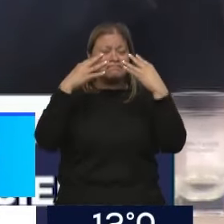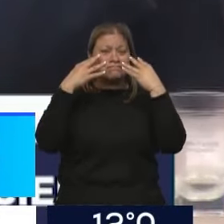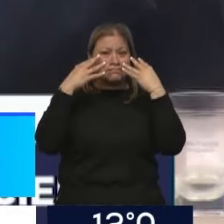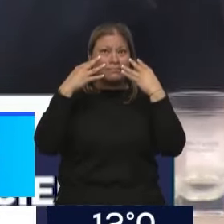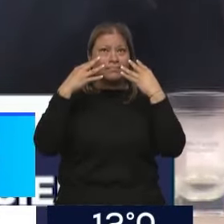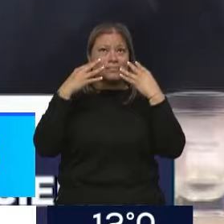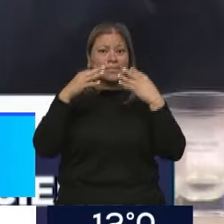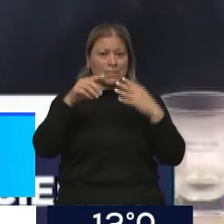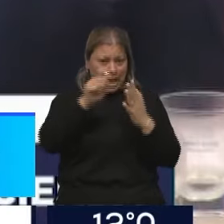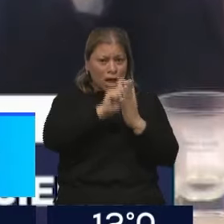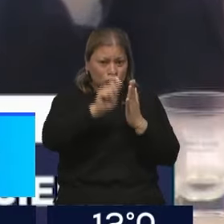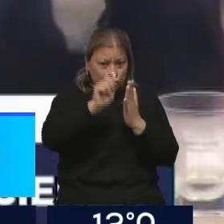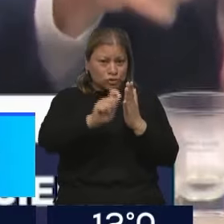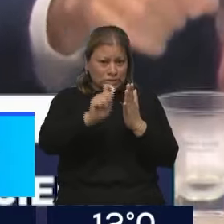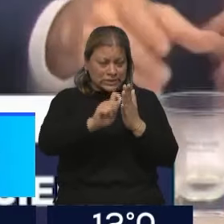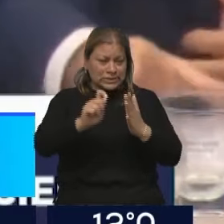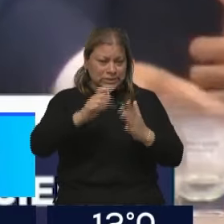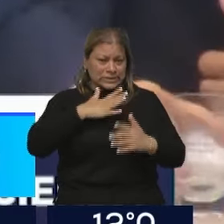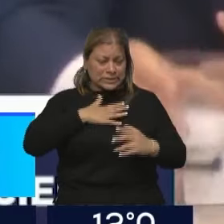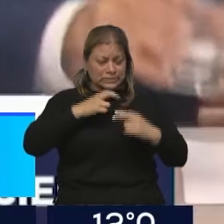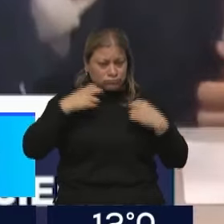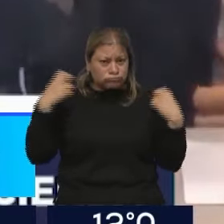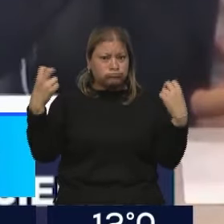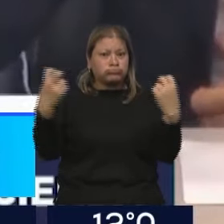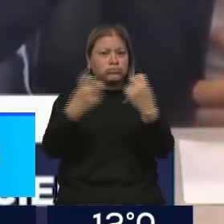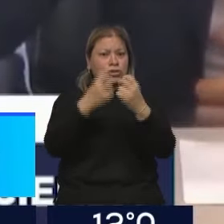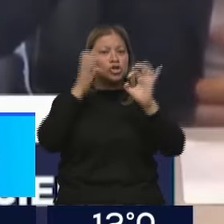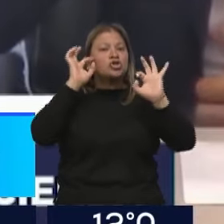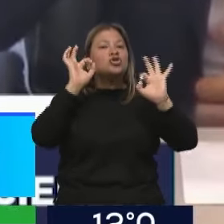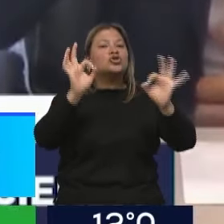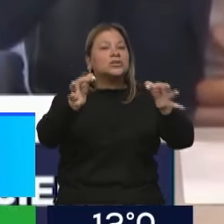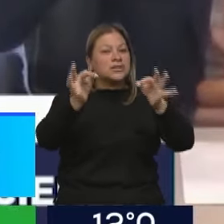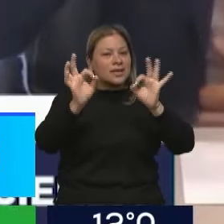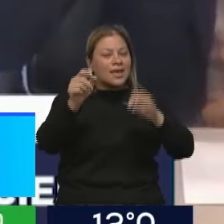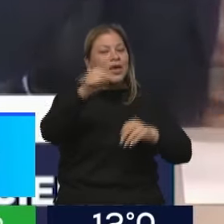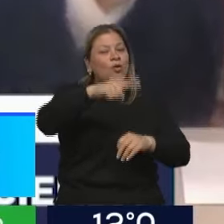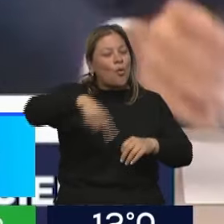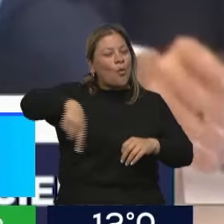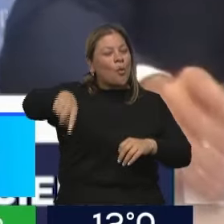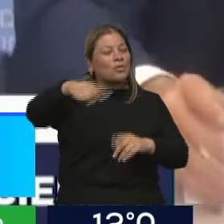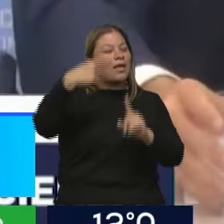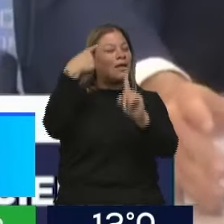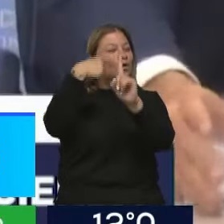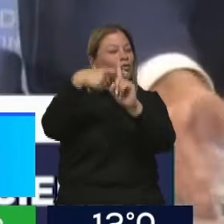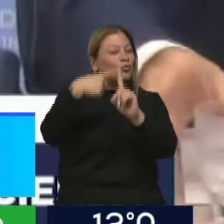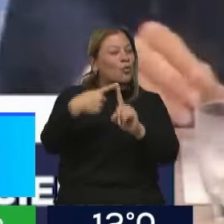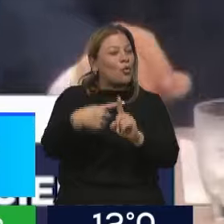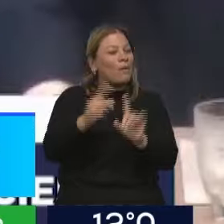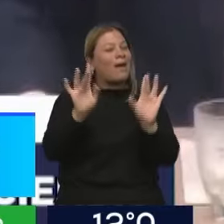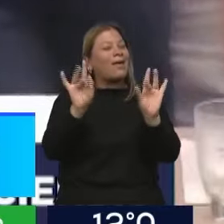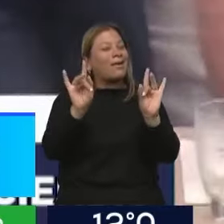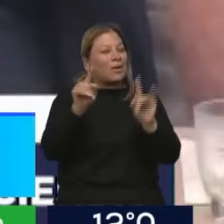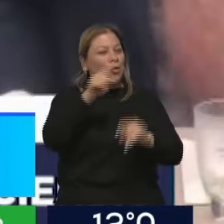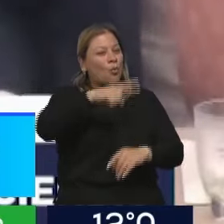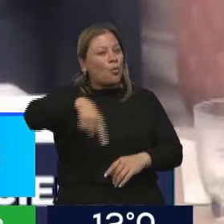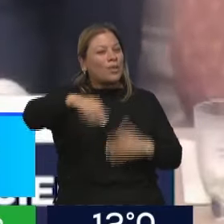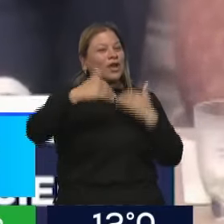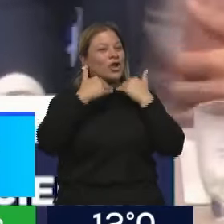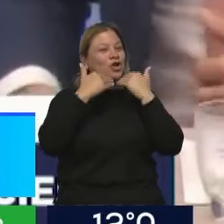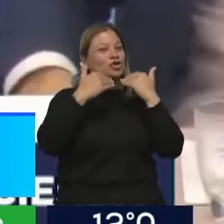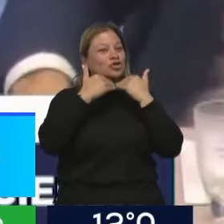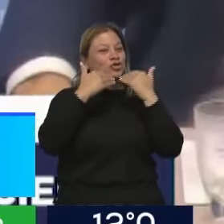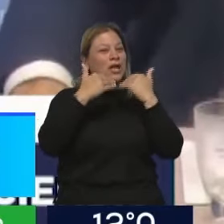empiezo, tomen nota. Tomen nota, yo sé que les cuesta sumar, yo sé que suman con dificultad, muchachos